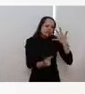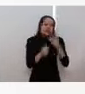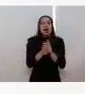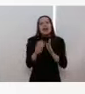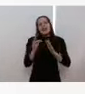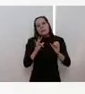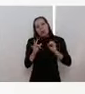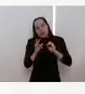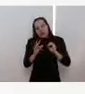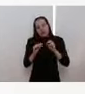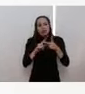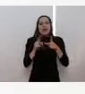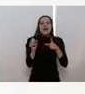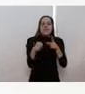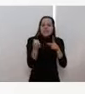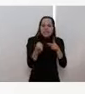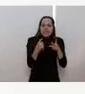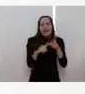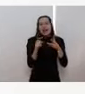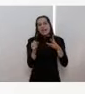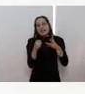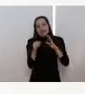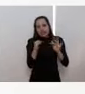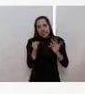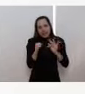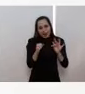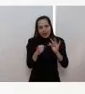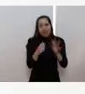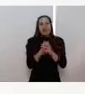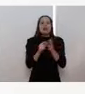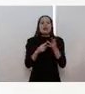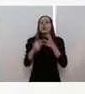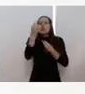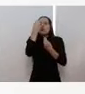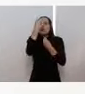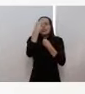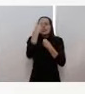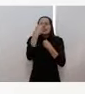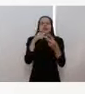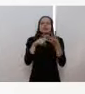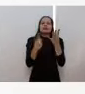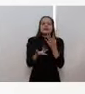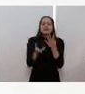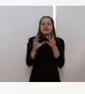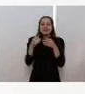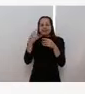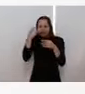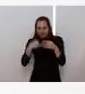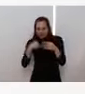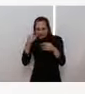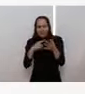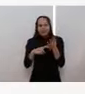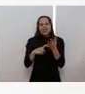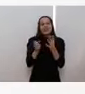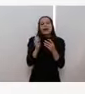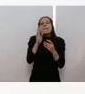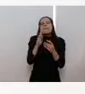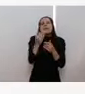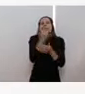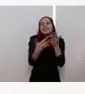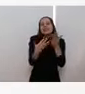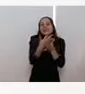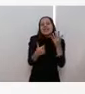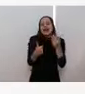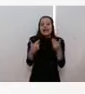terapia física fisioterapia y los servicios de nutrición radiología medicina nuclear el banco de sangre y servicio transfusional